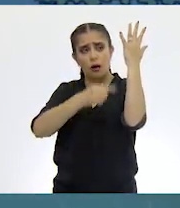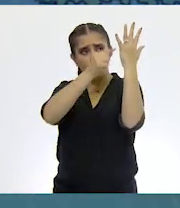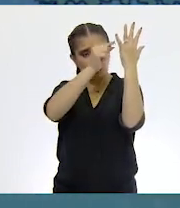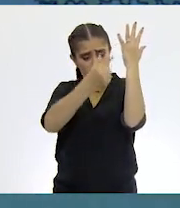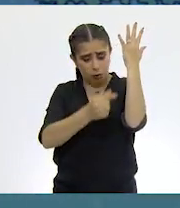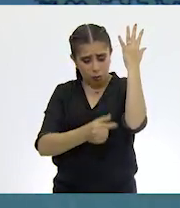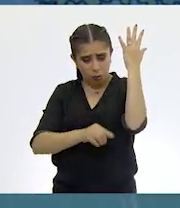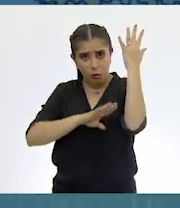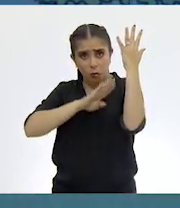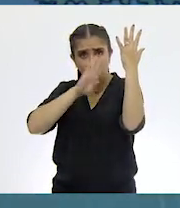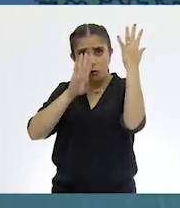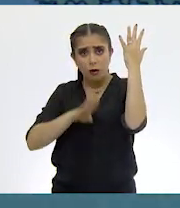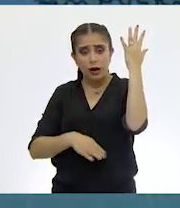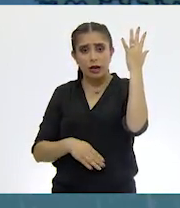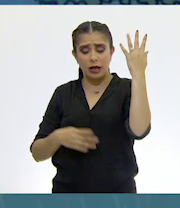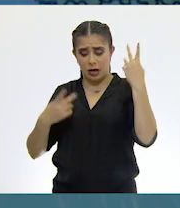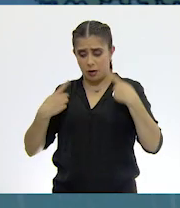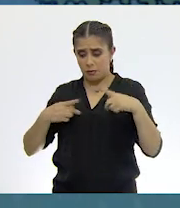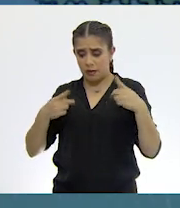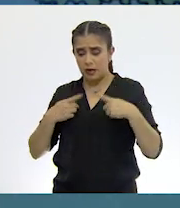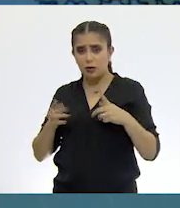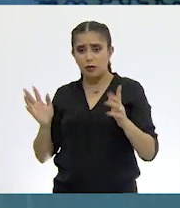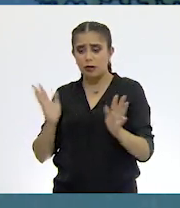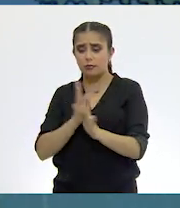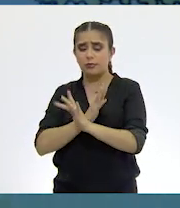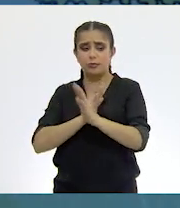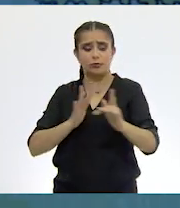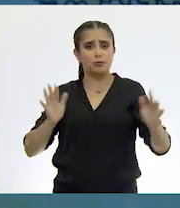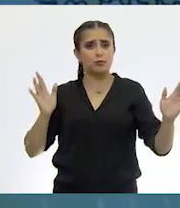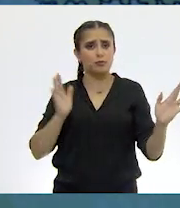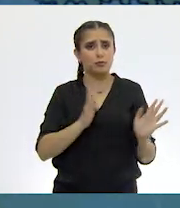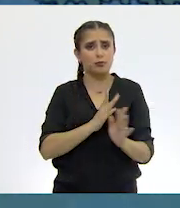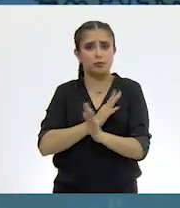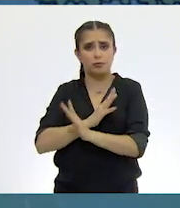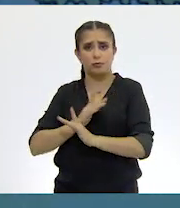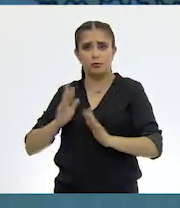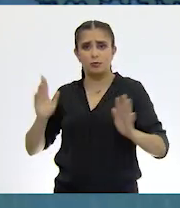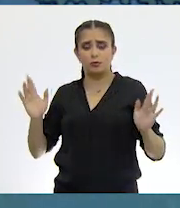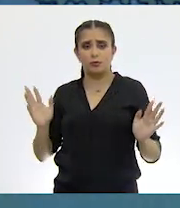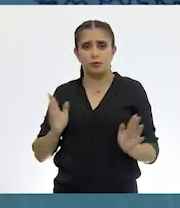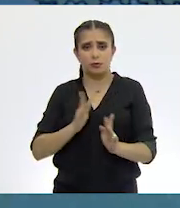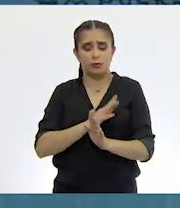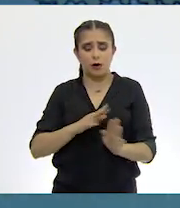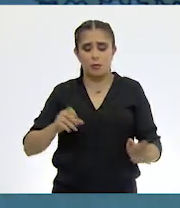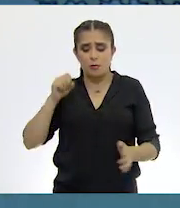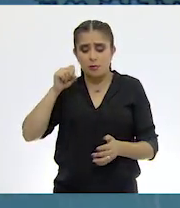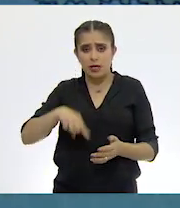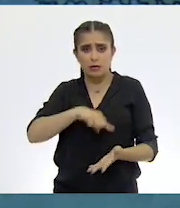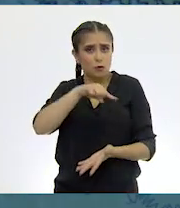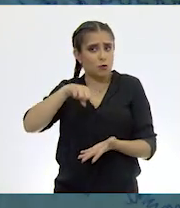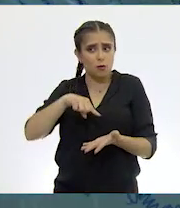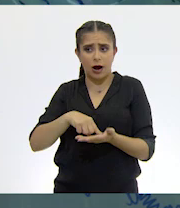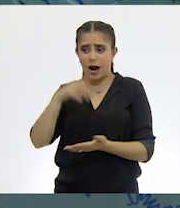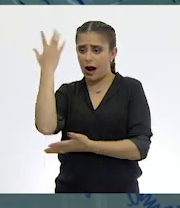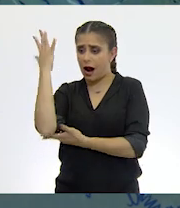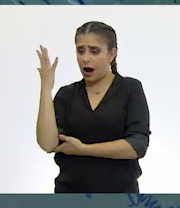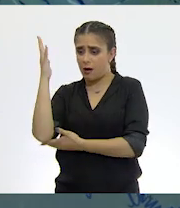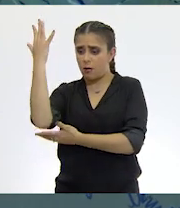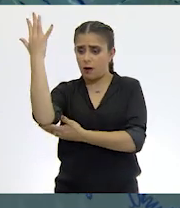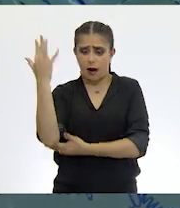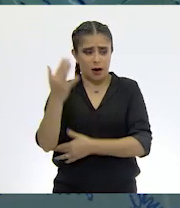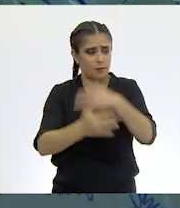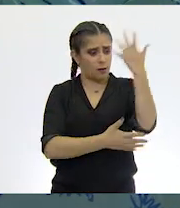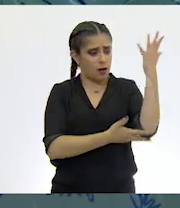los hombres, milagro de equilibrio, permanecen en su mismo lugar, caen hacia